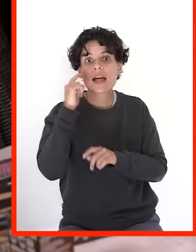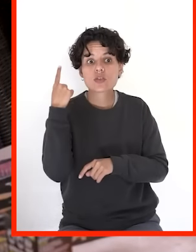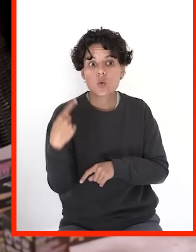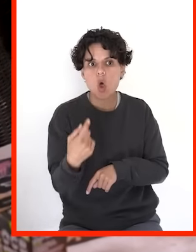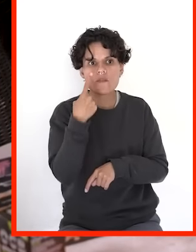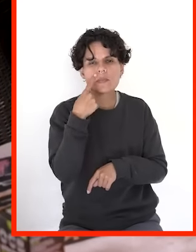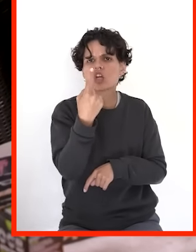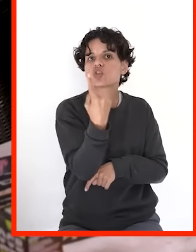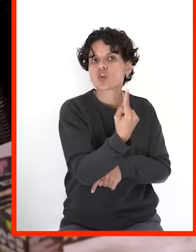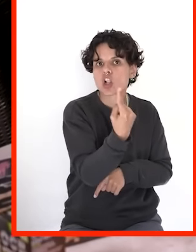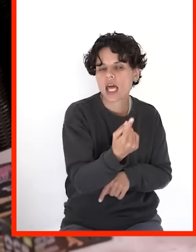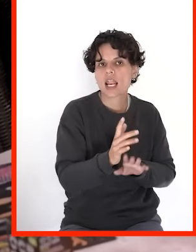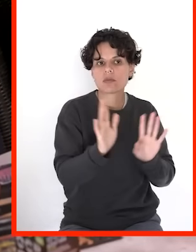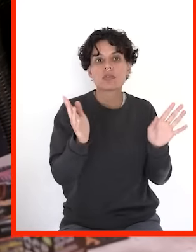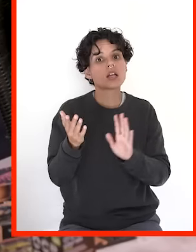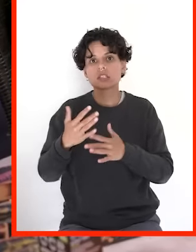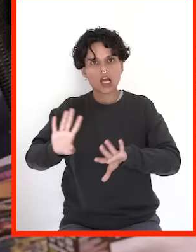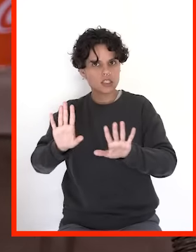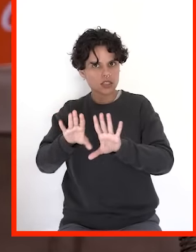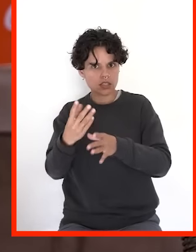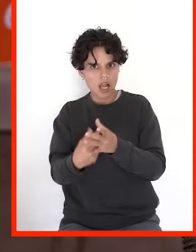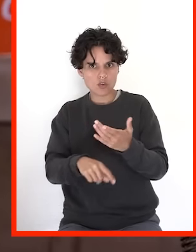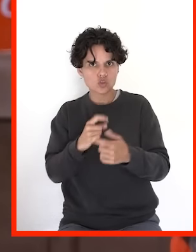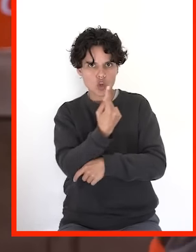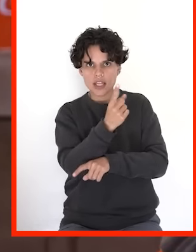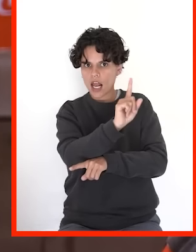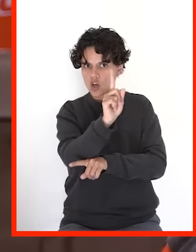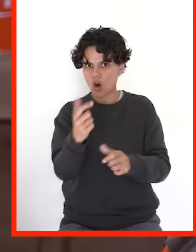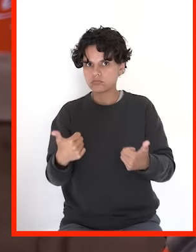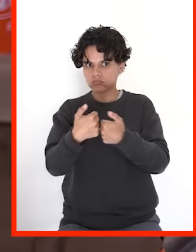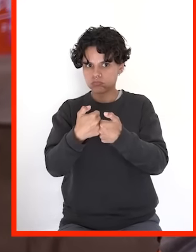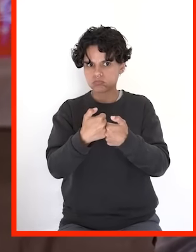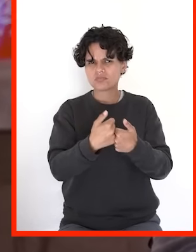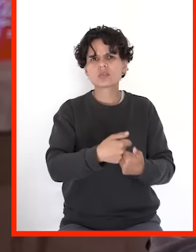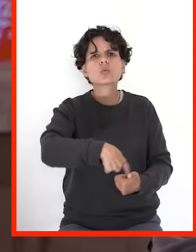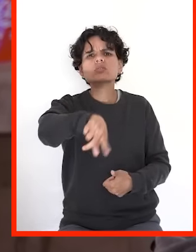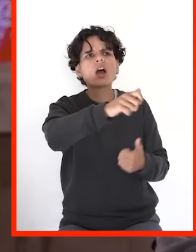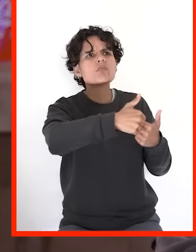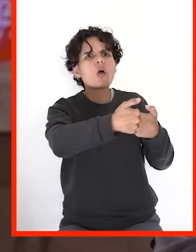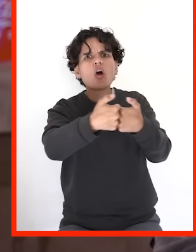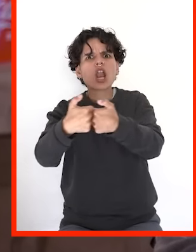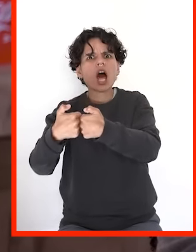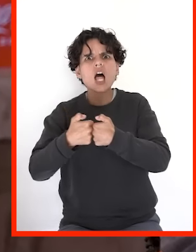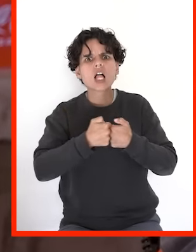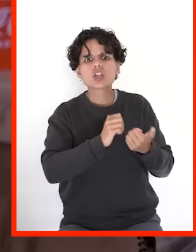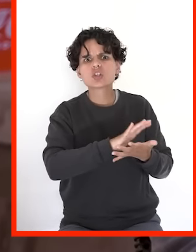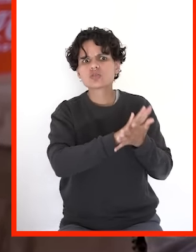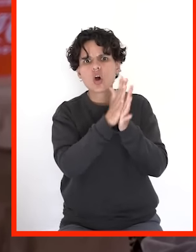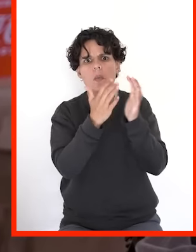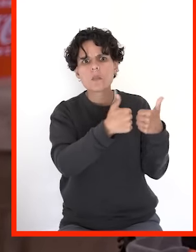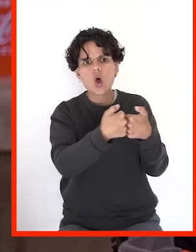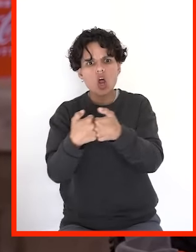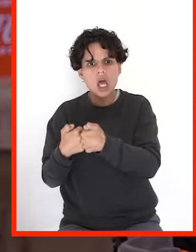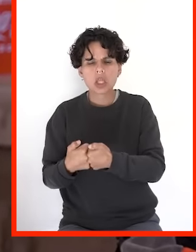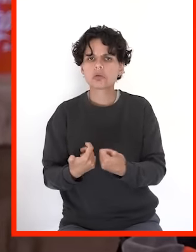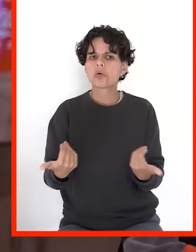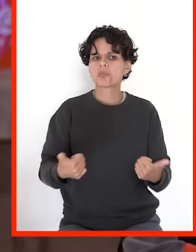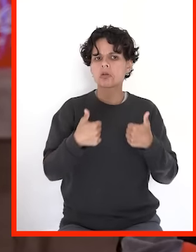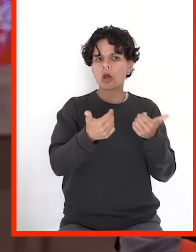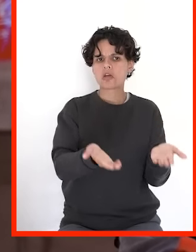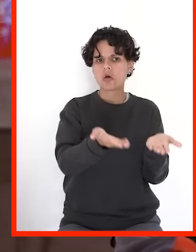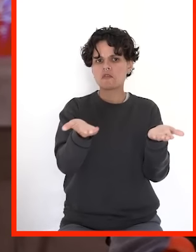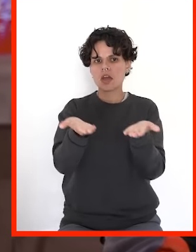soltera, que ya no es la situación, ¿no? No, ya. Pues están todos pololeando en el equipo, ¿ah? Escucharon todos pololeando. ¿Te ha ido bien? Sí, nada.